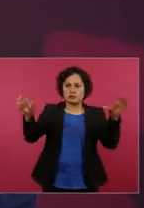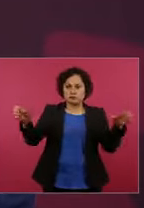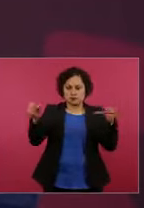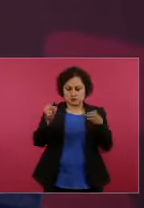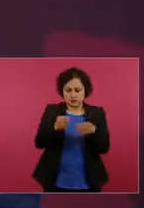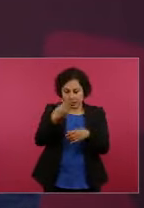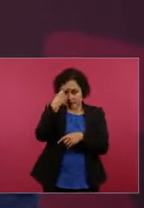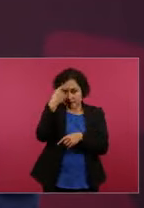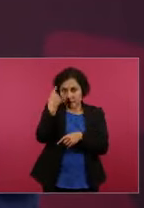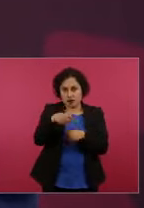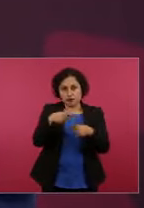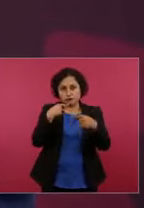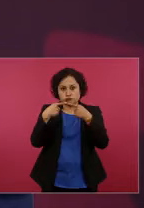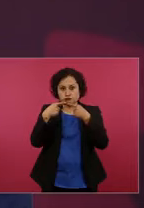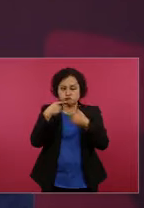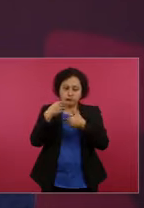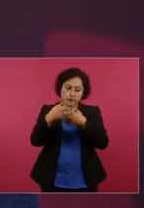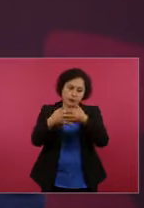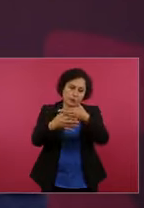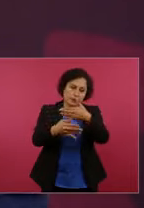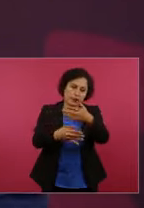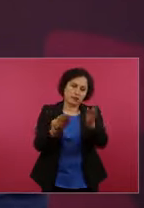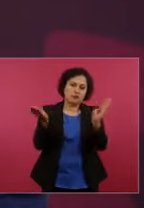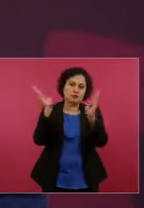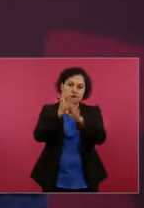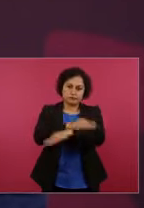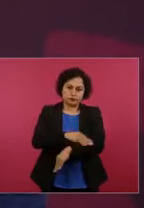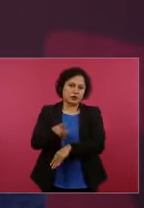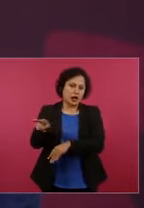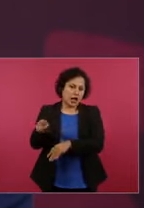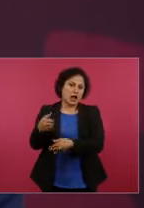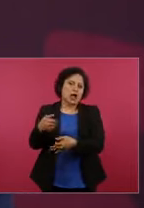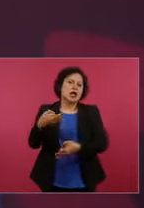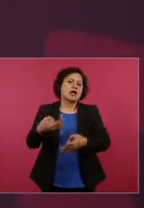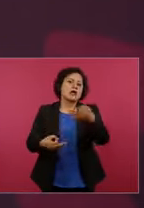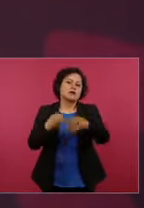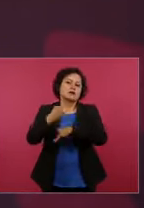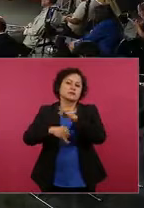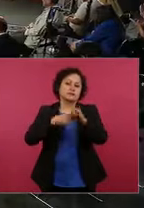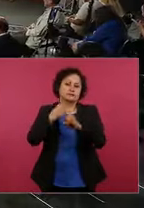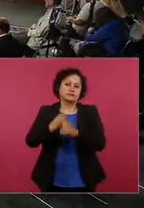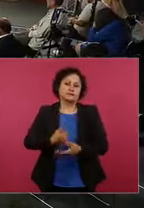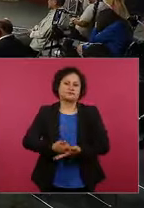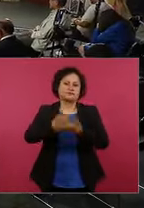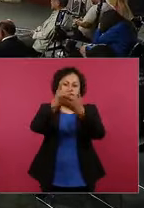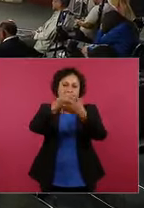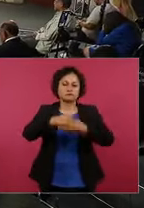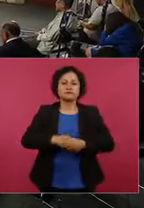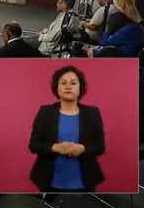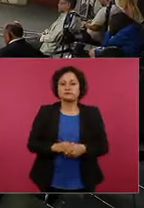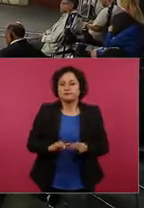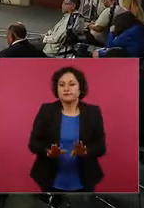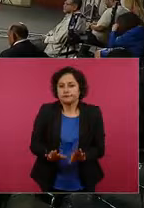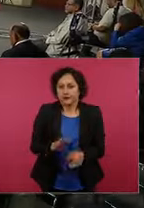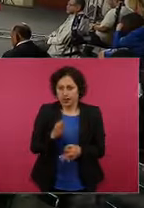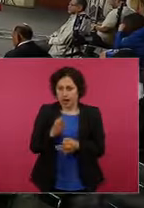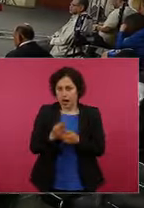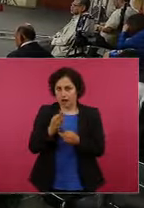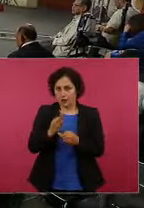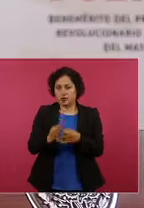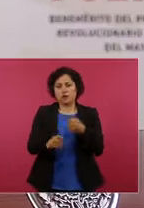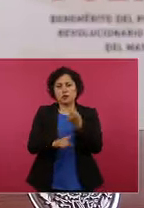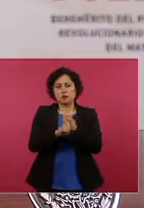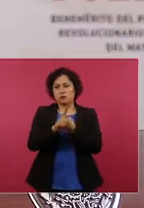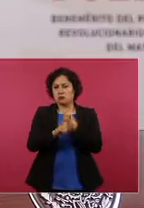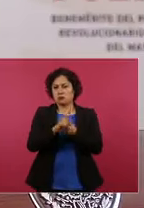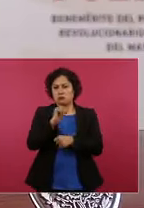Y es ahí donde resuelven. Hasta ahora, la verdad, no ha habido problema, porque